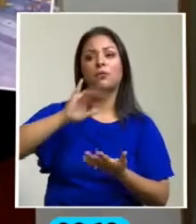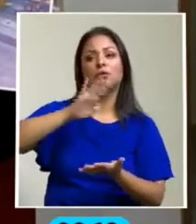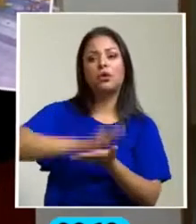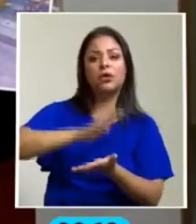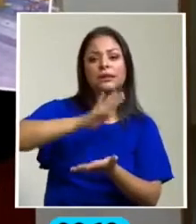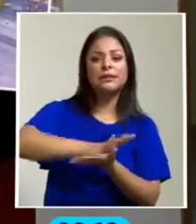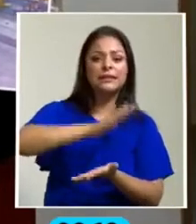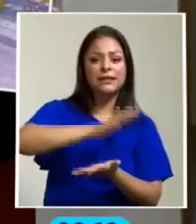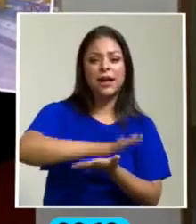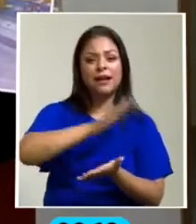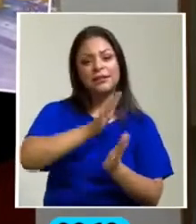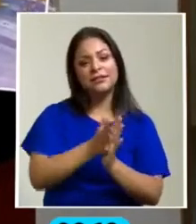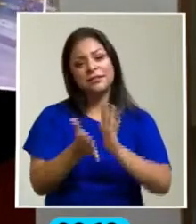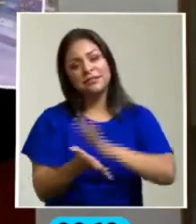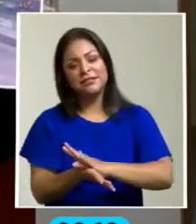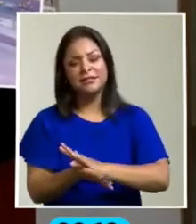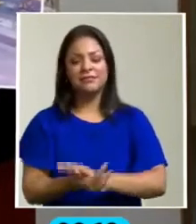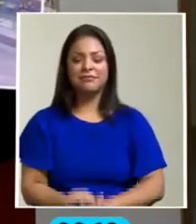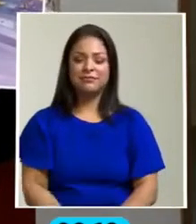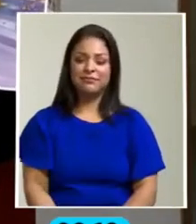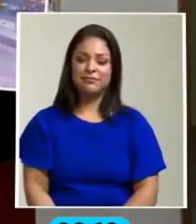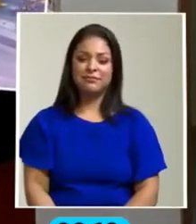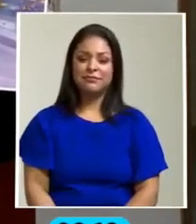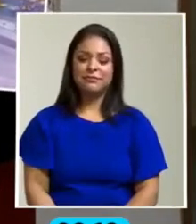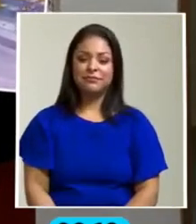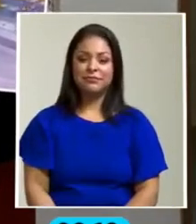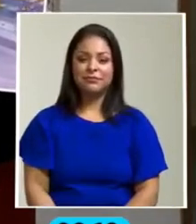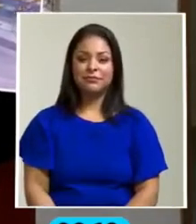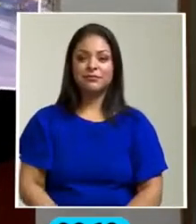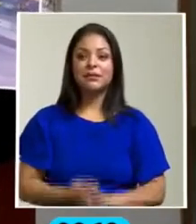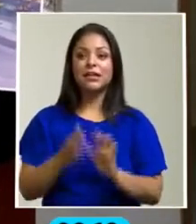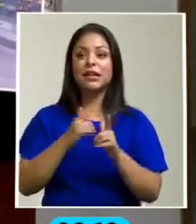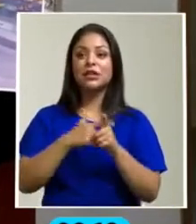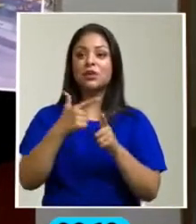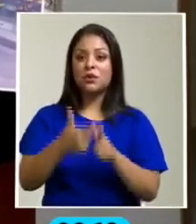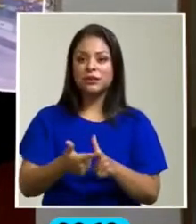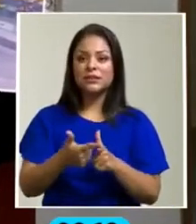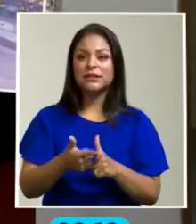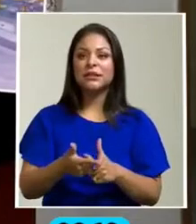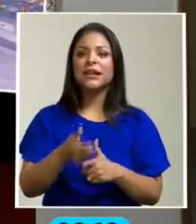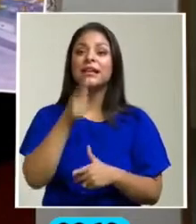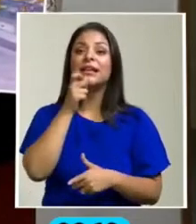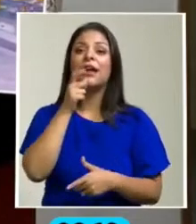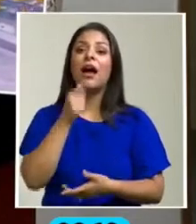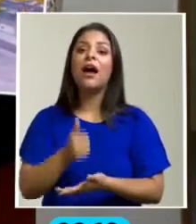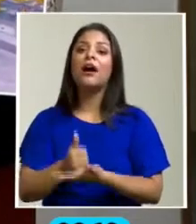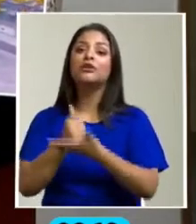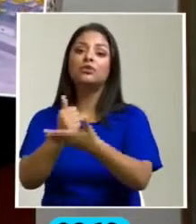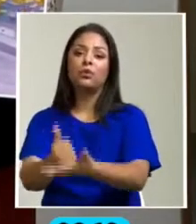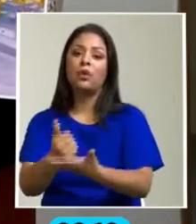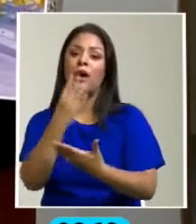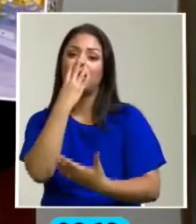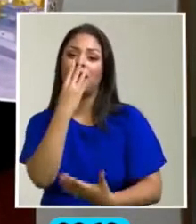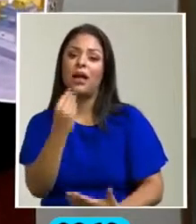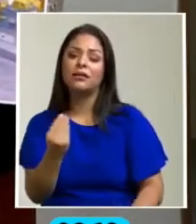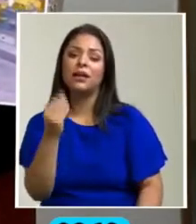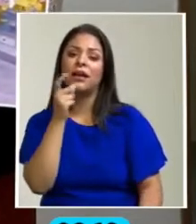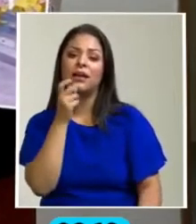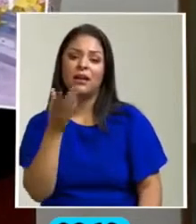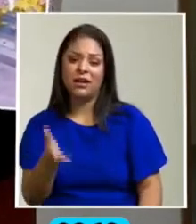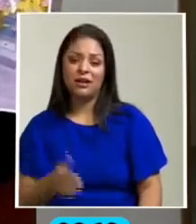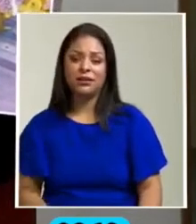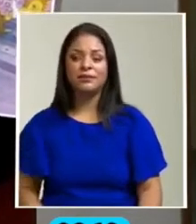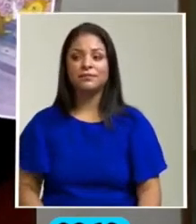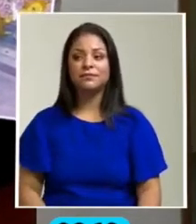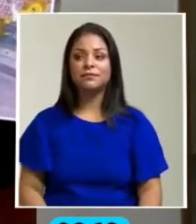no! Ay, en eso entonces, ¿quién creen que vino a rescatar a la señora, niña Carla? ¿Una qué?